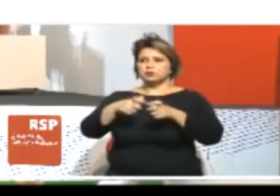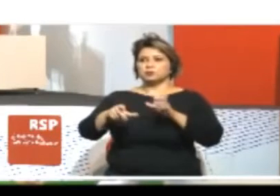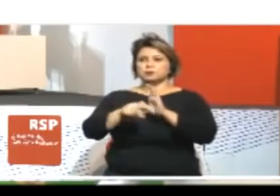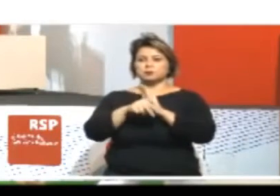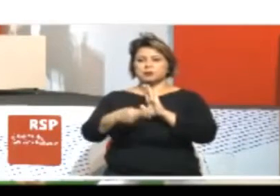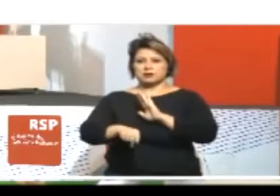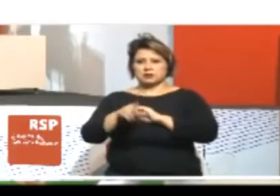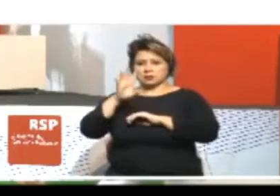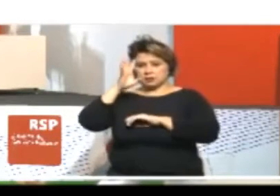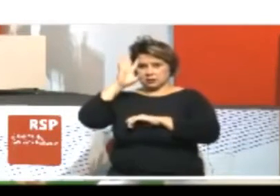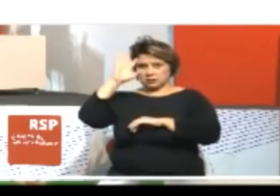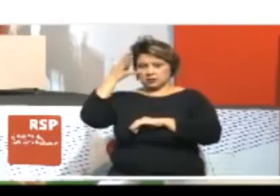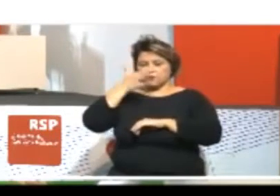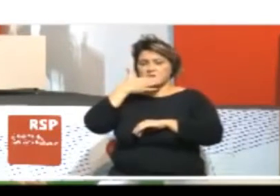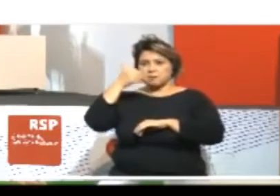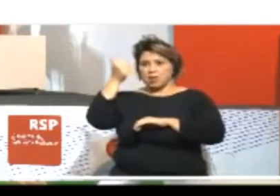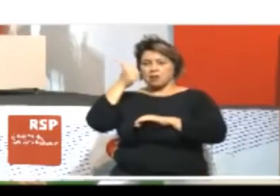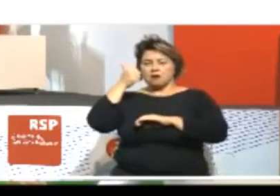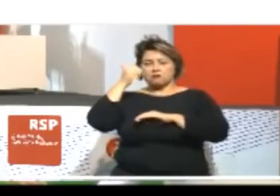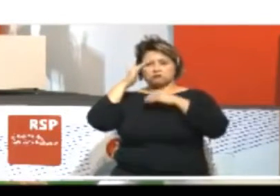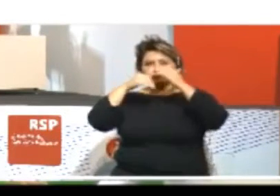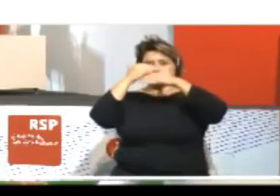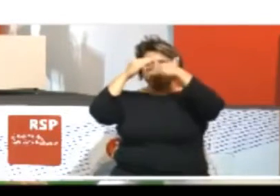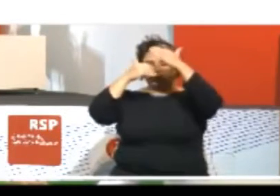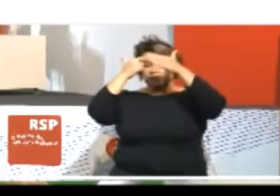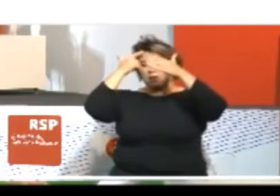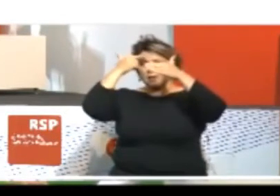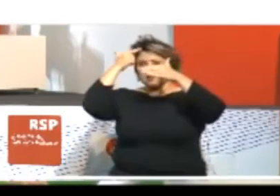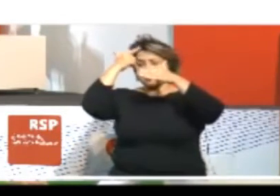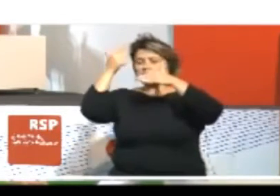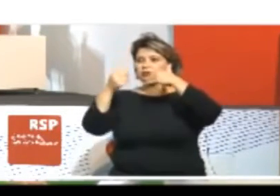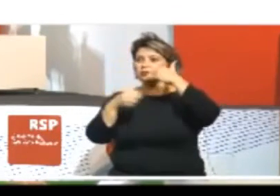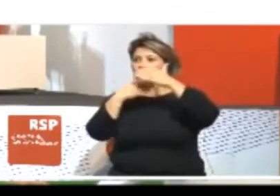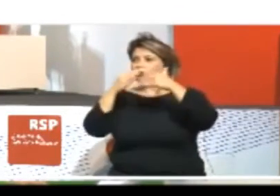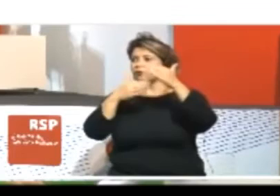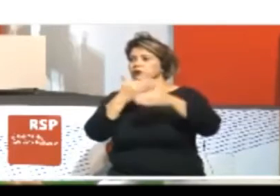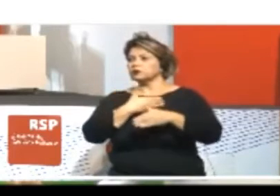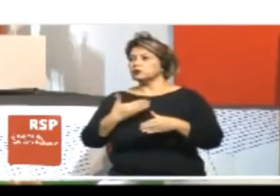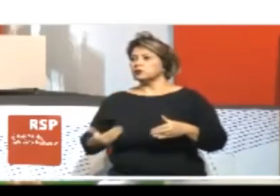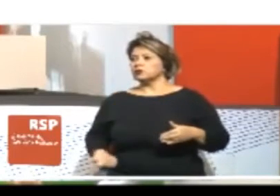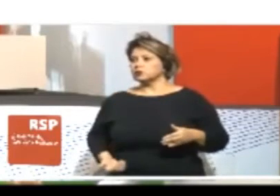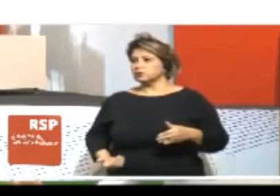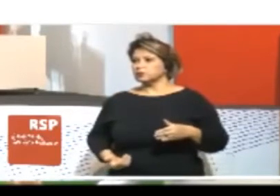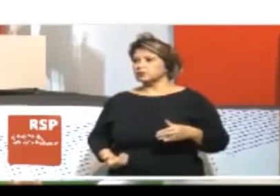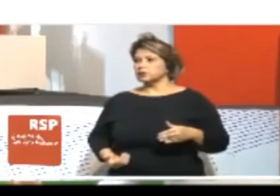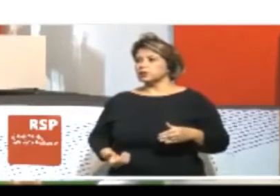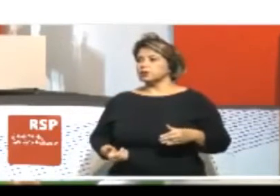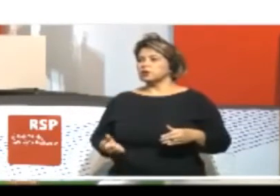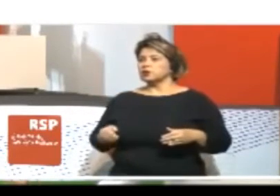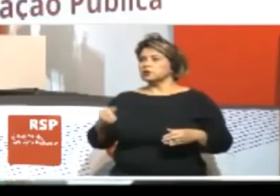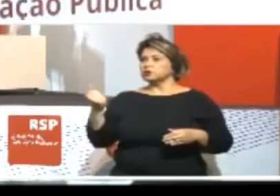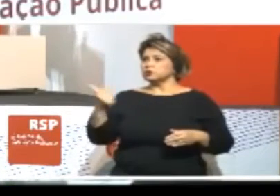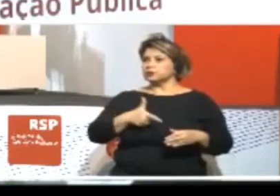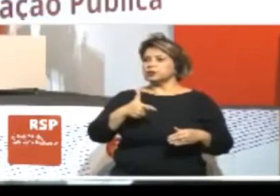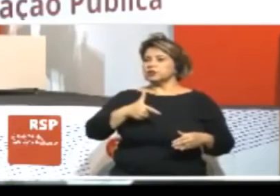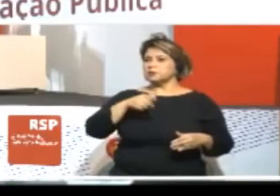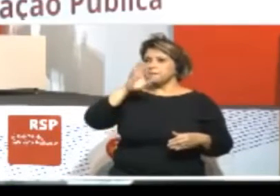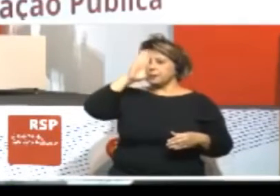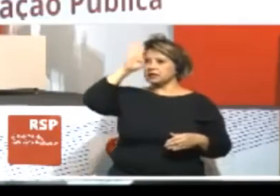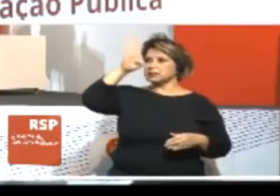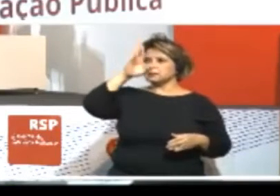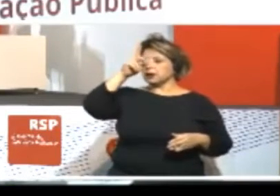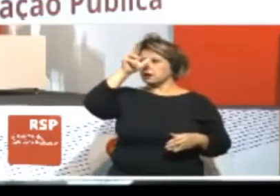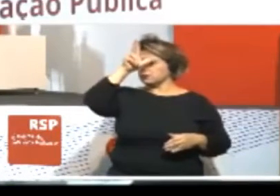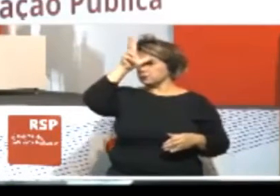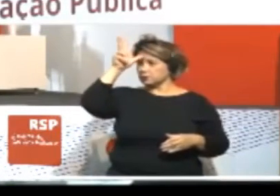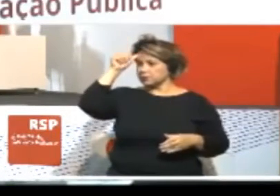de promover iniciativas innovadoras de gobernanza que los gobiernos centrales? Eso es muy interesante. ¿Y por